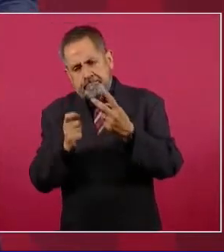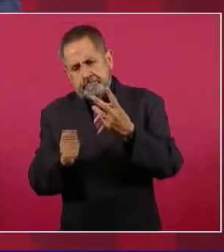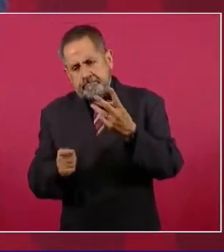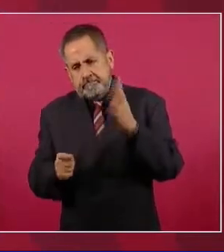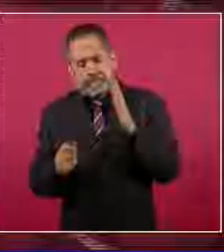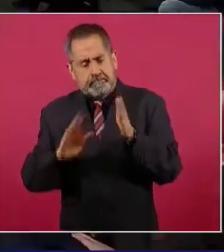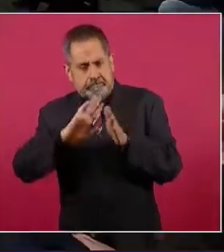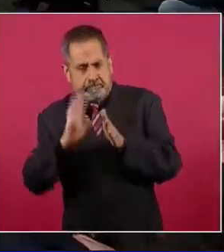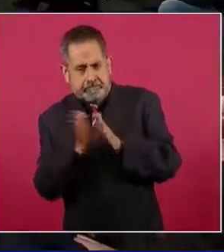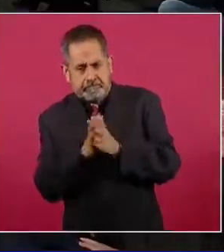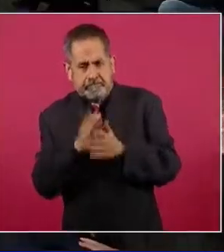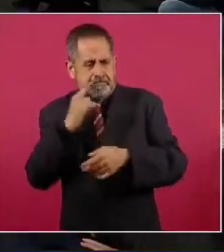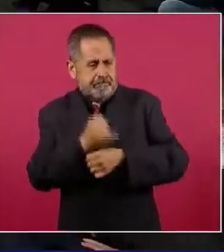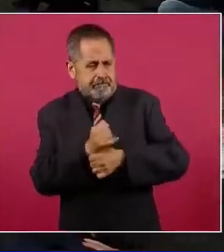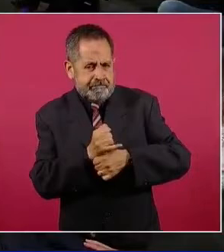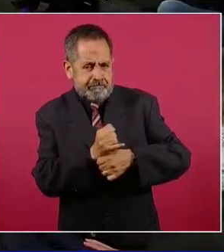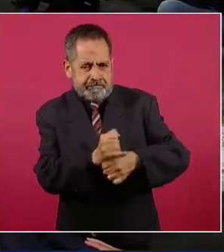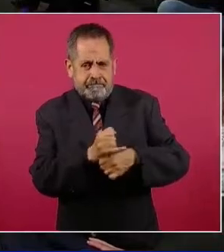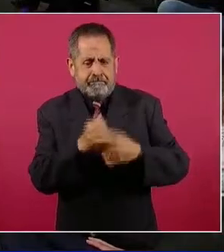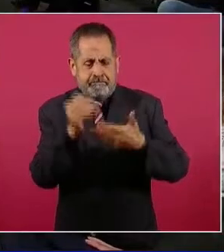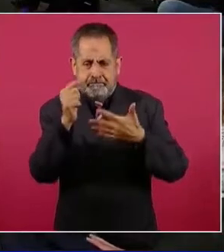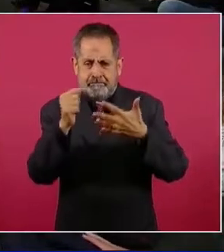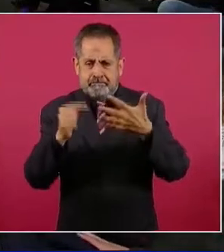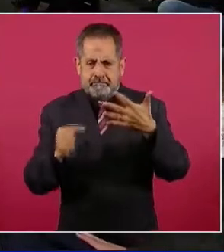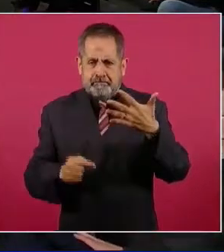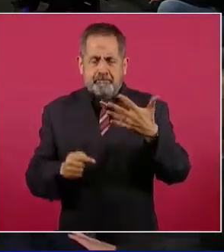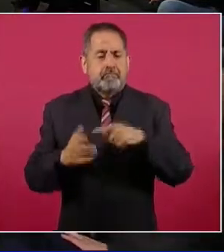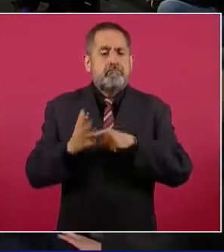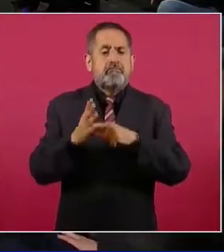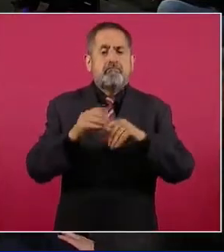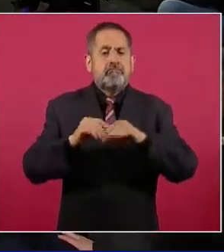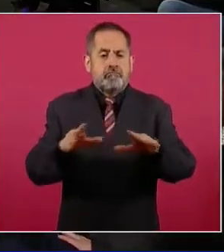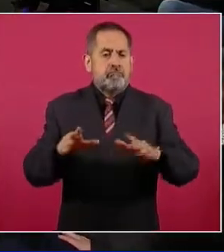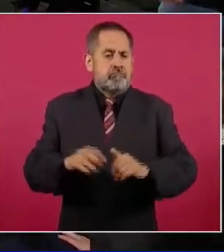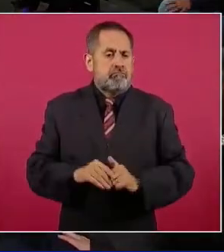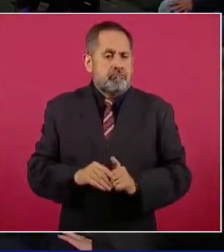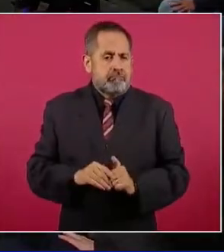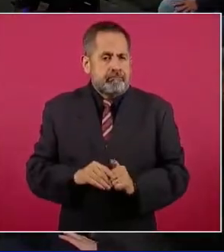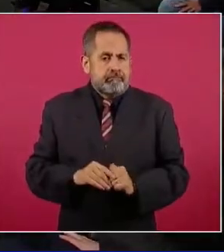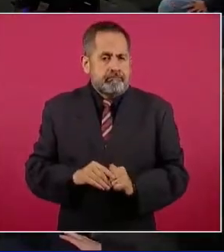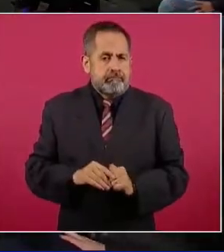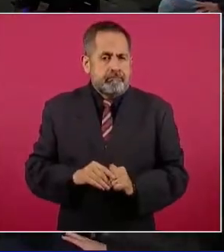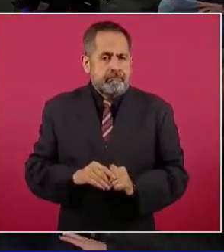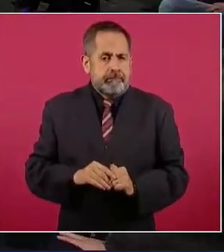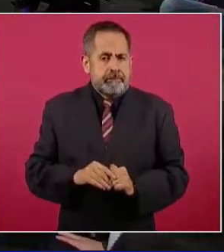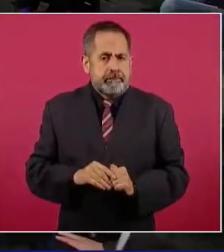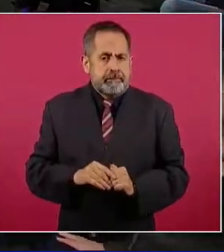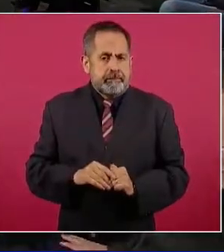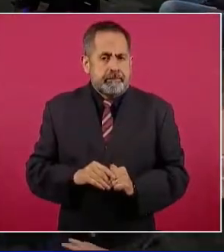las carpetas de investigación que se tienen en general